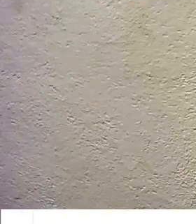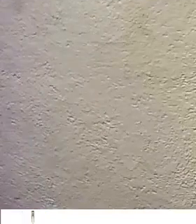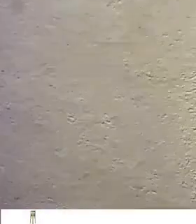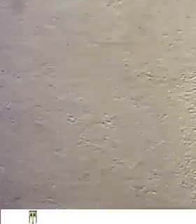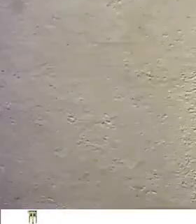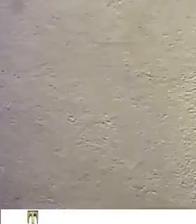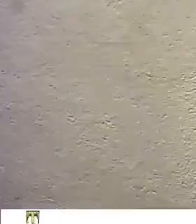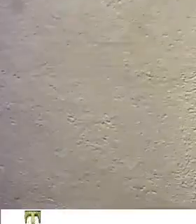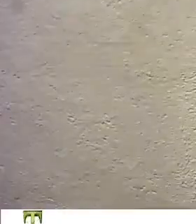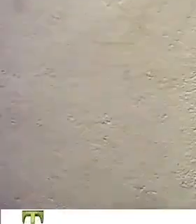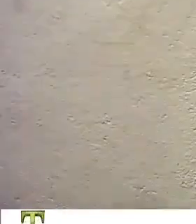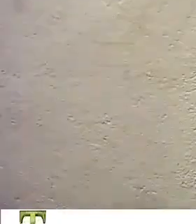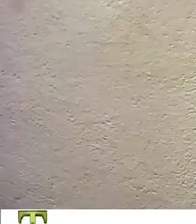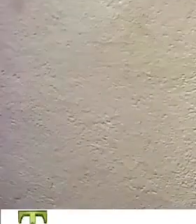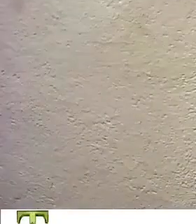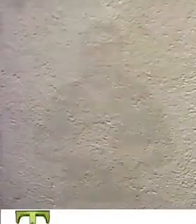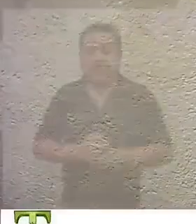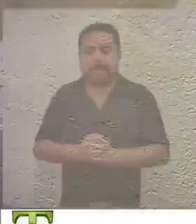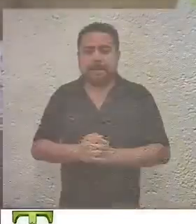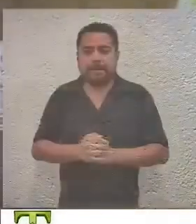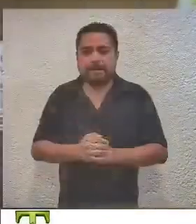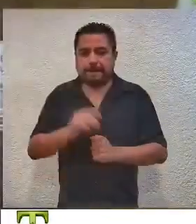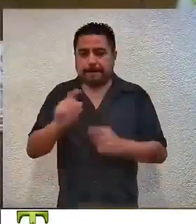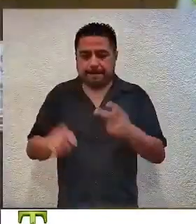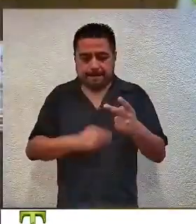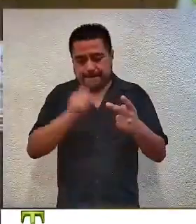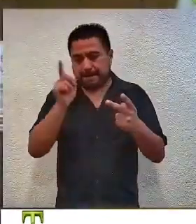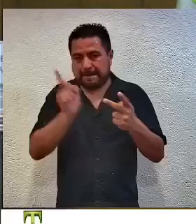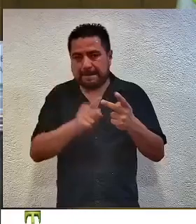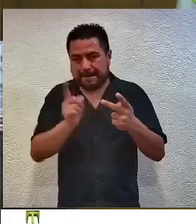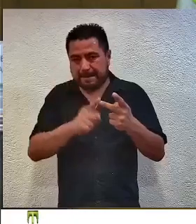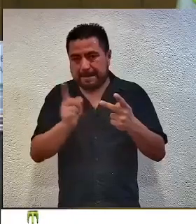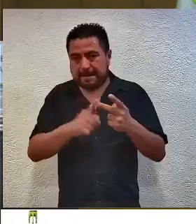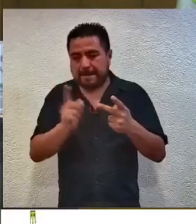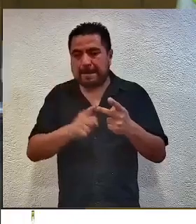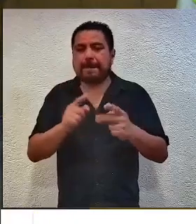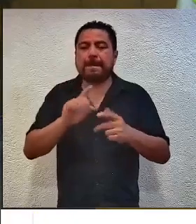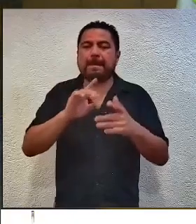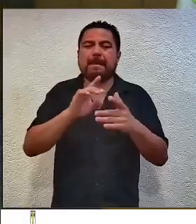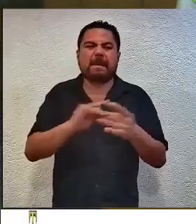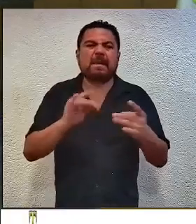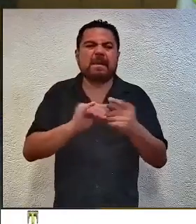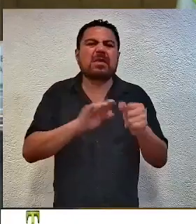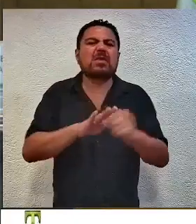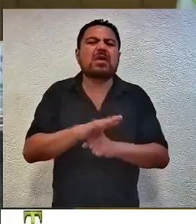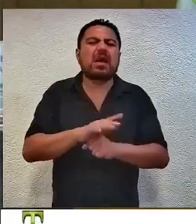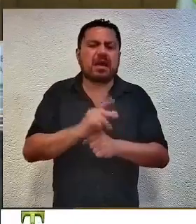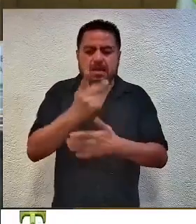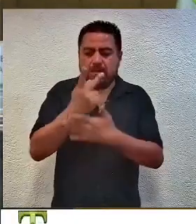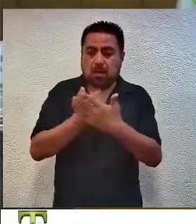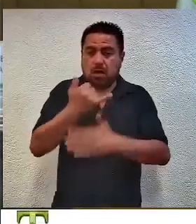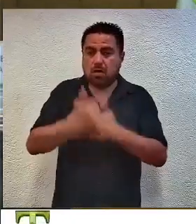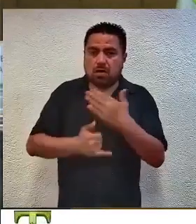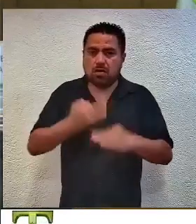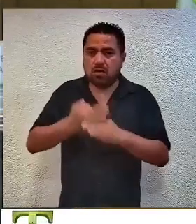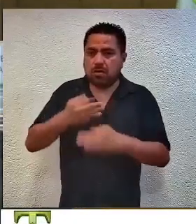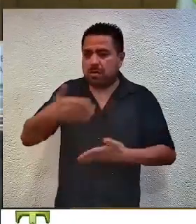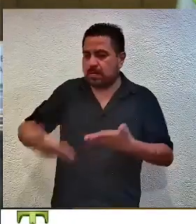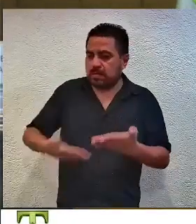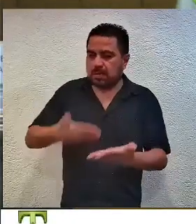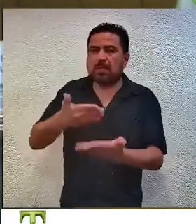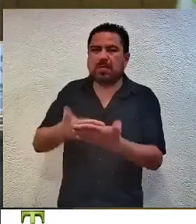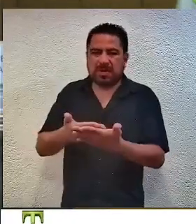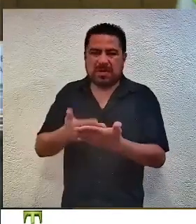político Morena. La segunda premisa consiste en que el proyecto que se nos pone a